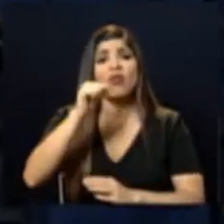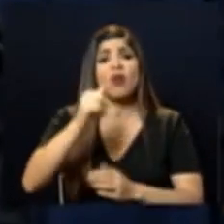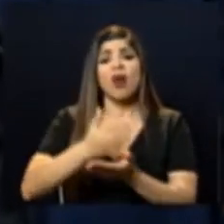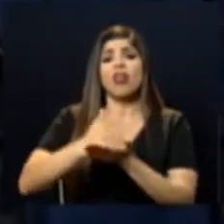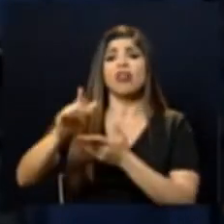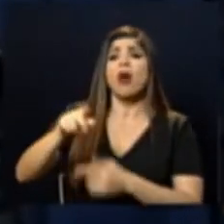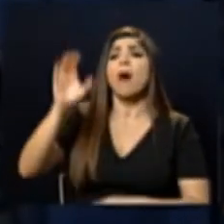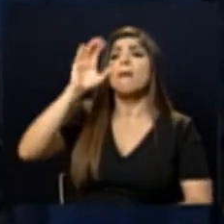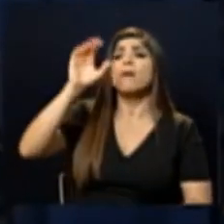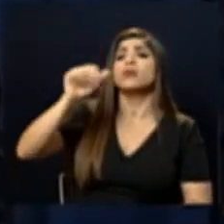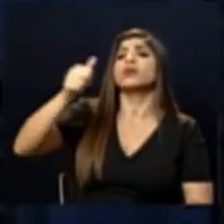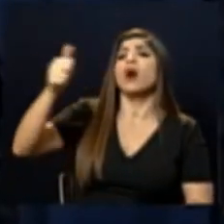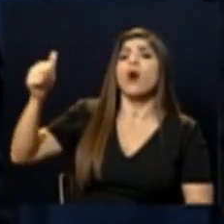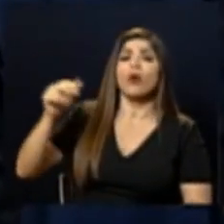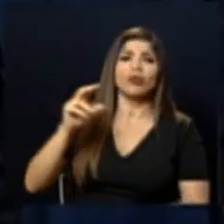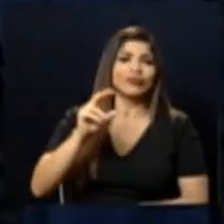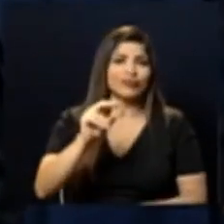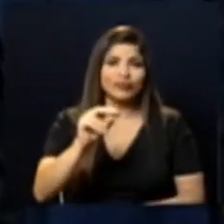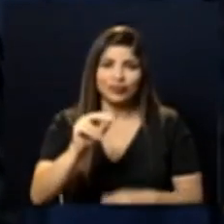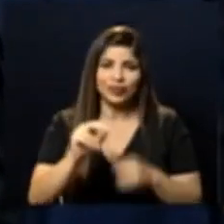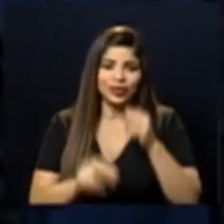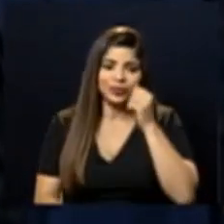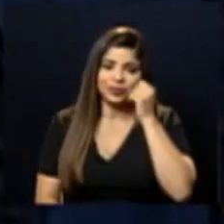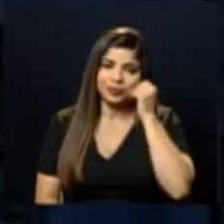a buscar otros horizontes.